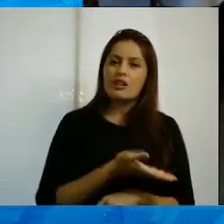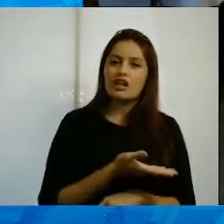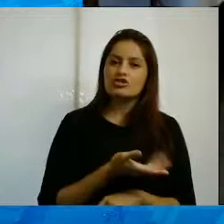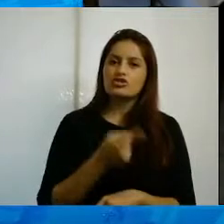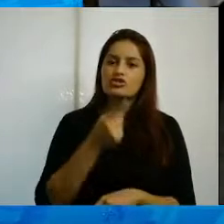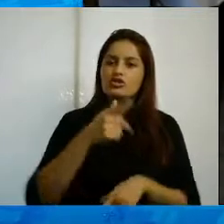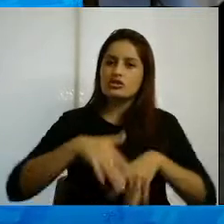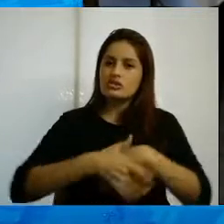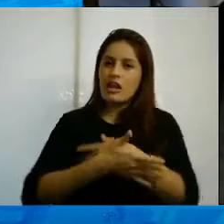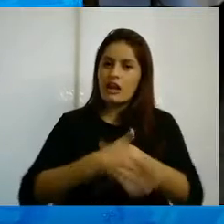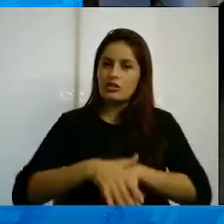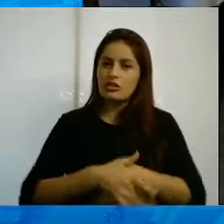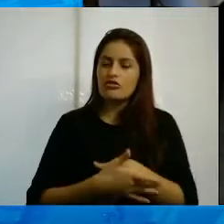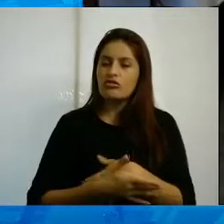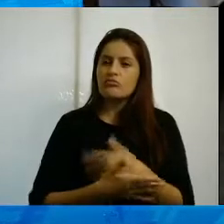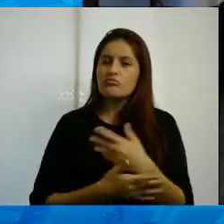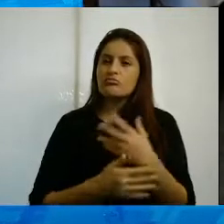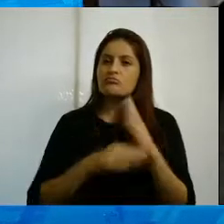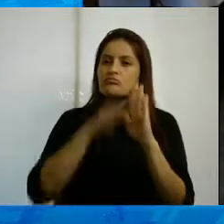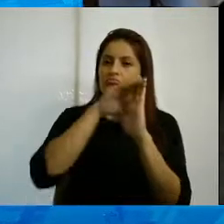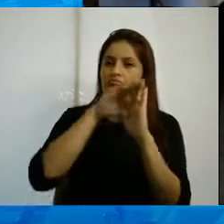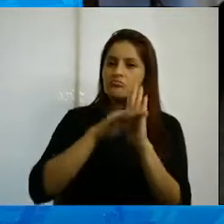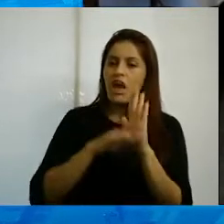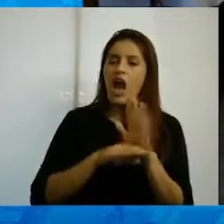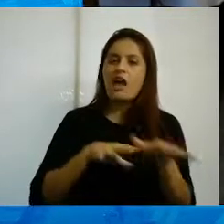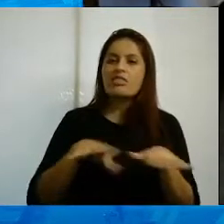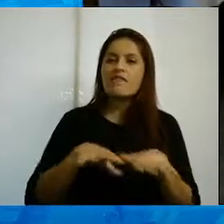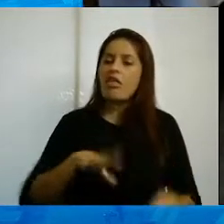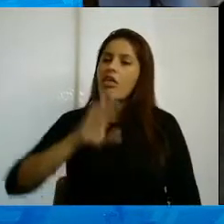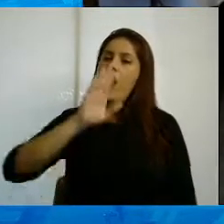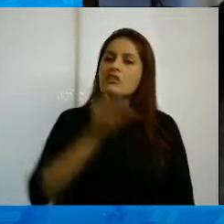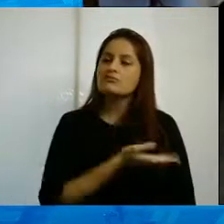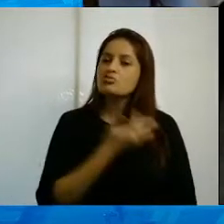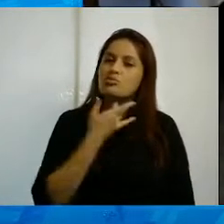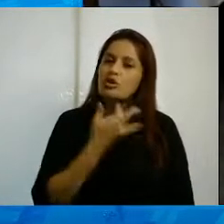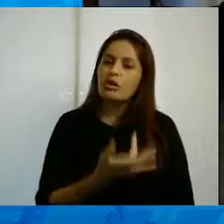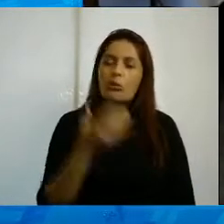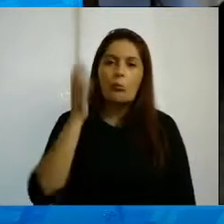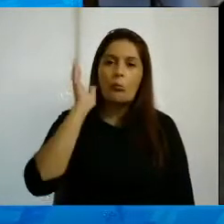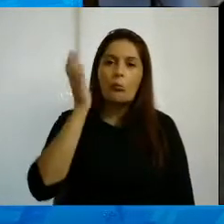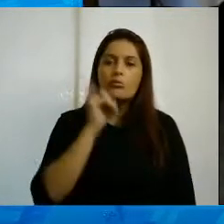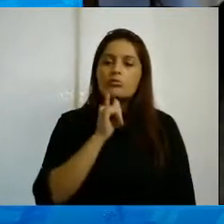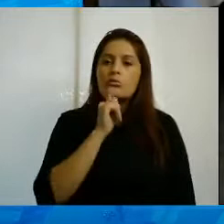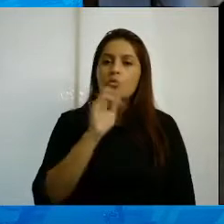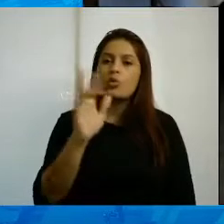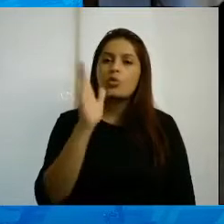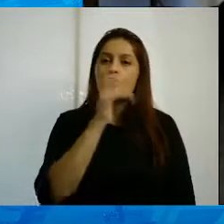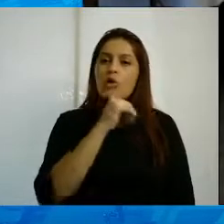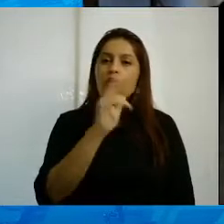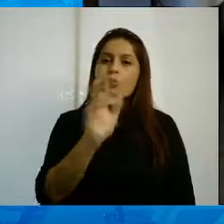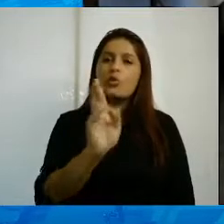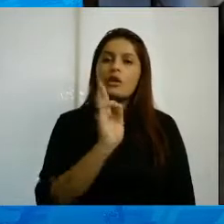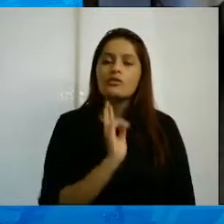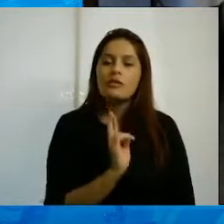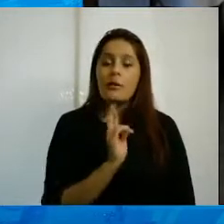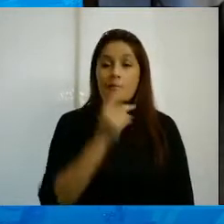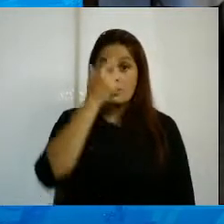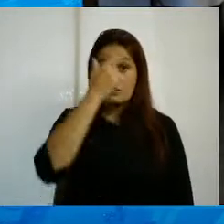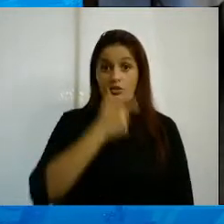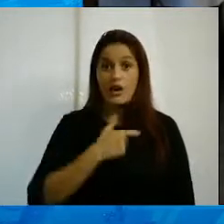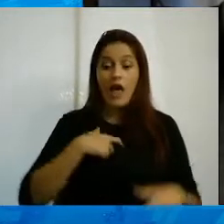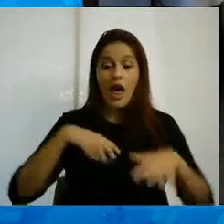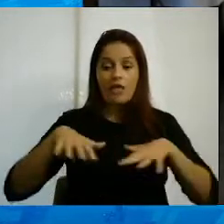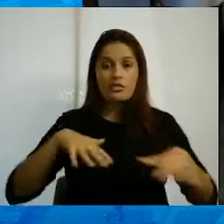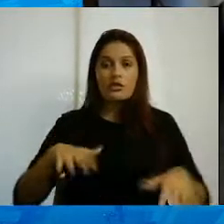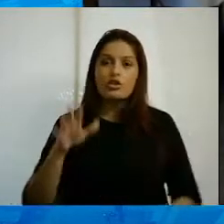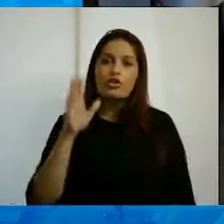Serrano. Yo la semana pasada traté de comunicarme con algunas personas y no tuve respuesta, porque varios de los artistas me llamaron diciendo